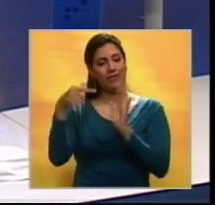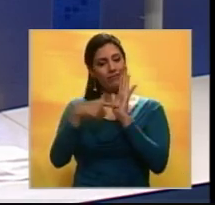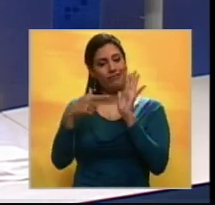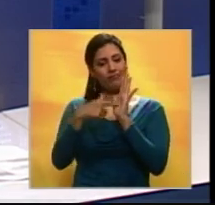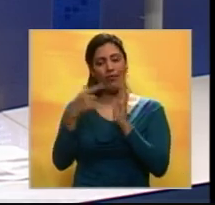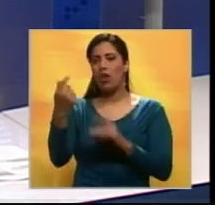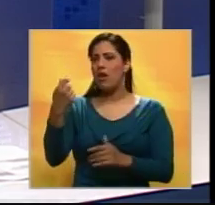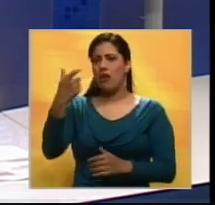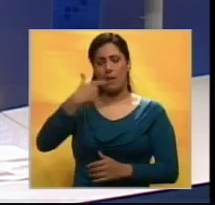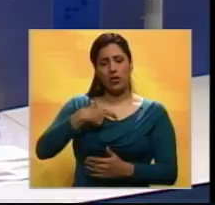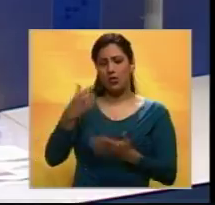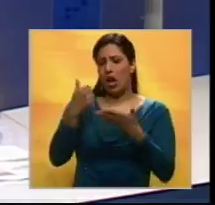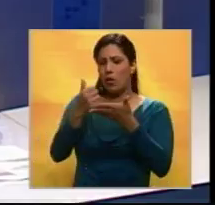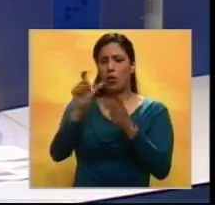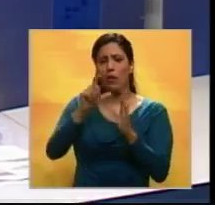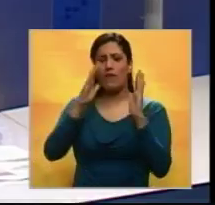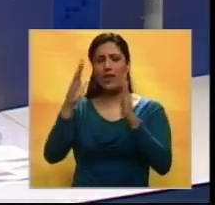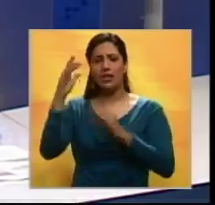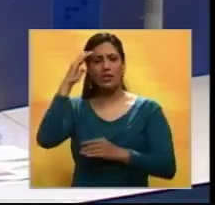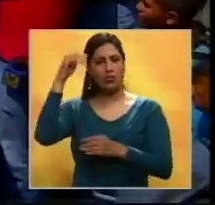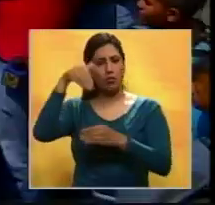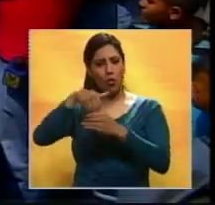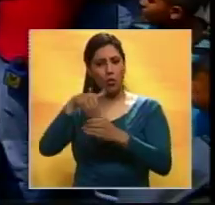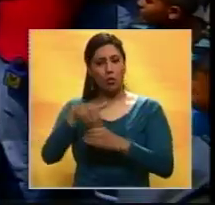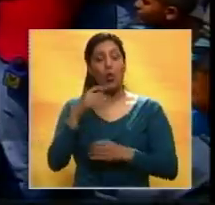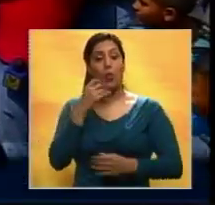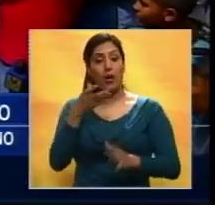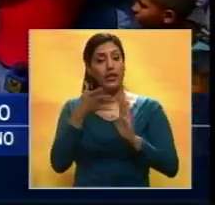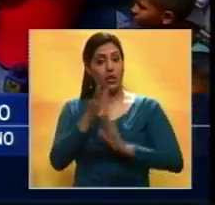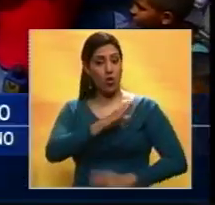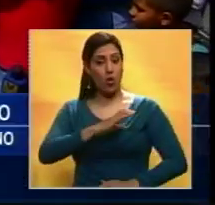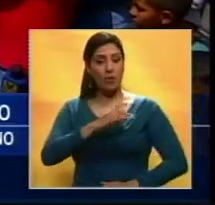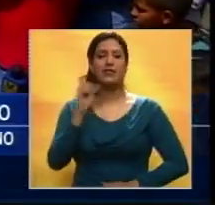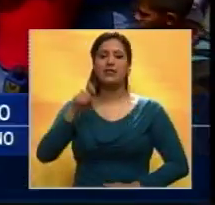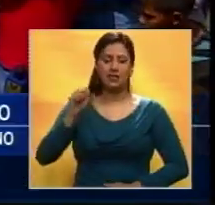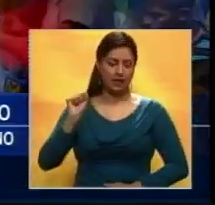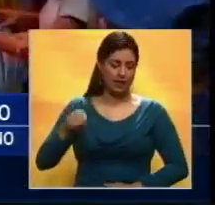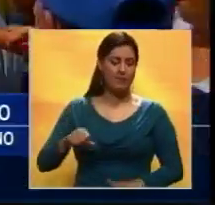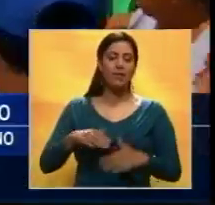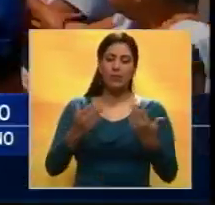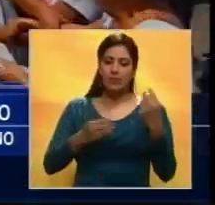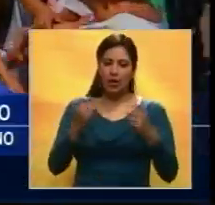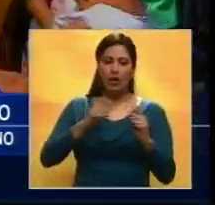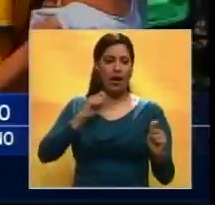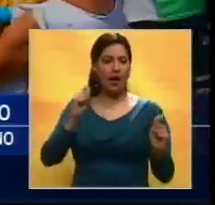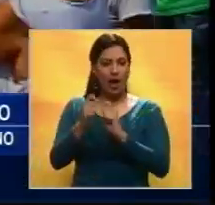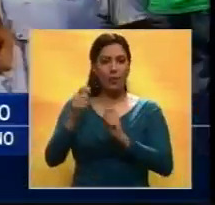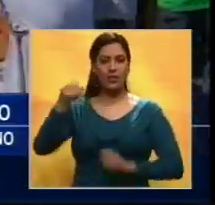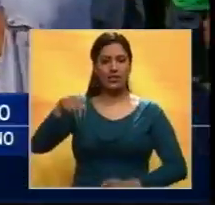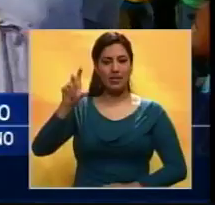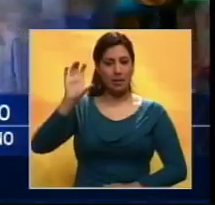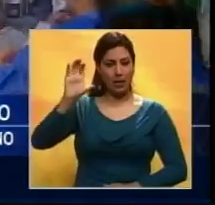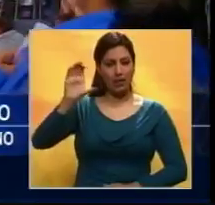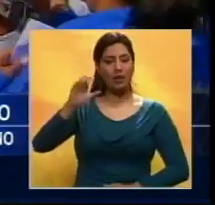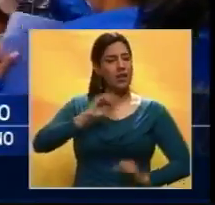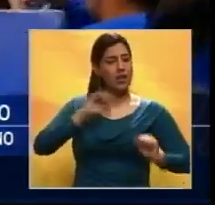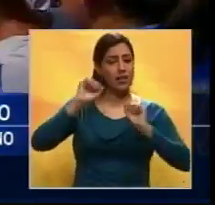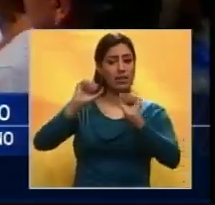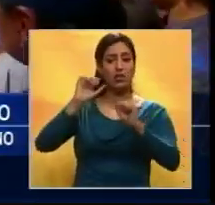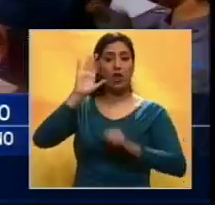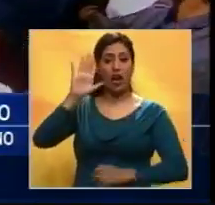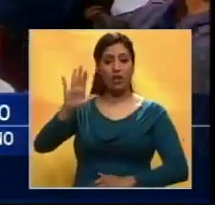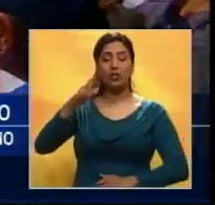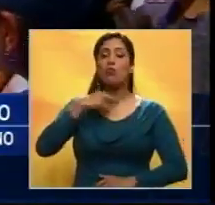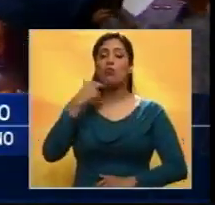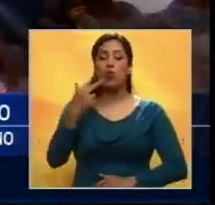con los venezolanos con respecto al cronograma electoral. Señaló que los comicios son necesarios para generar el cambio que requiere el país y rechazó declaraciones